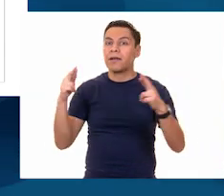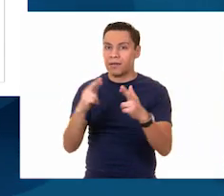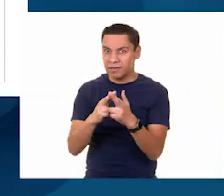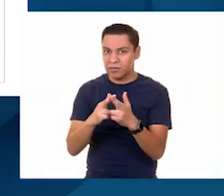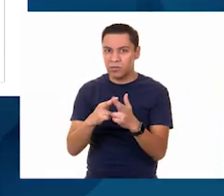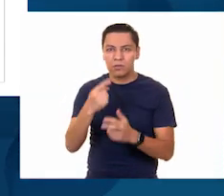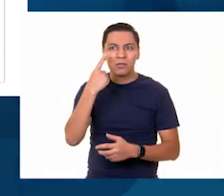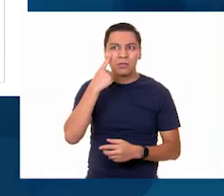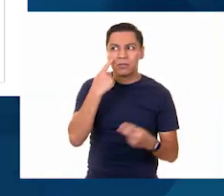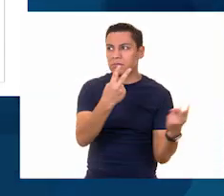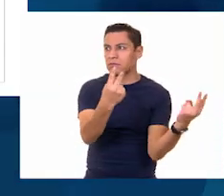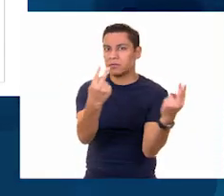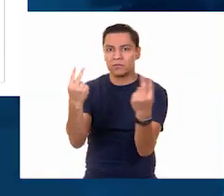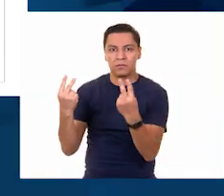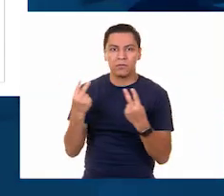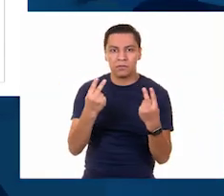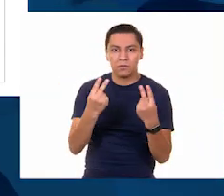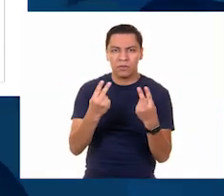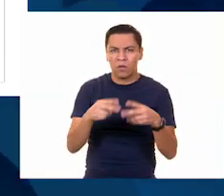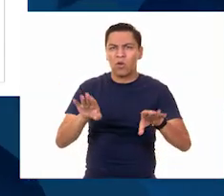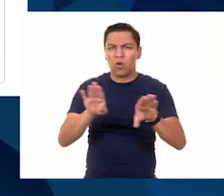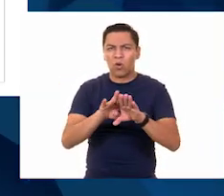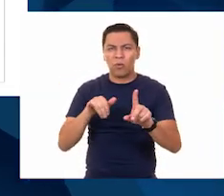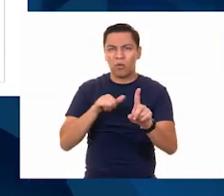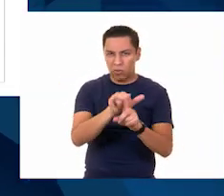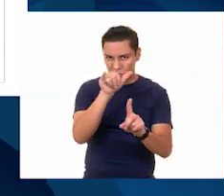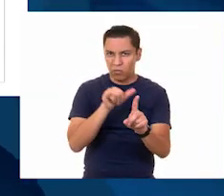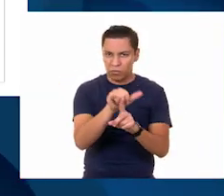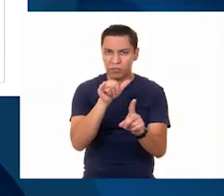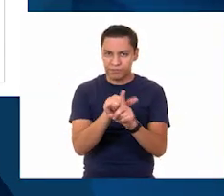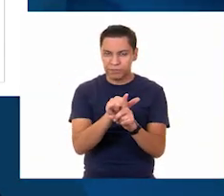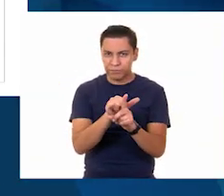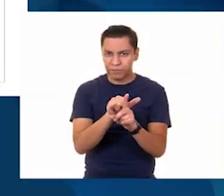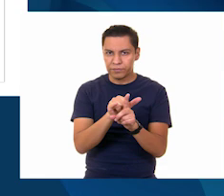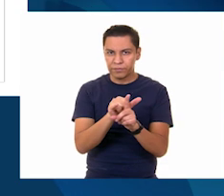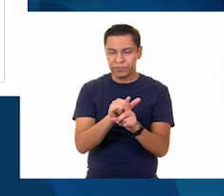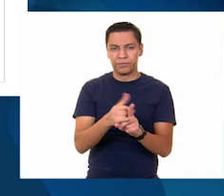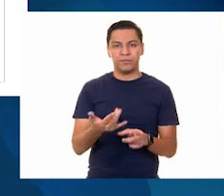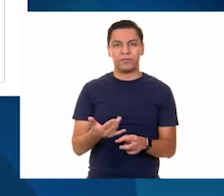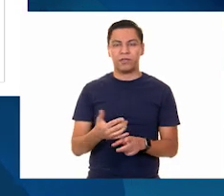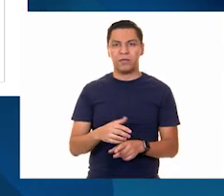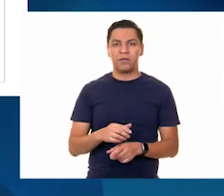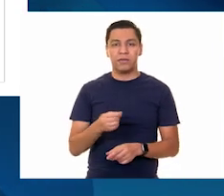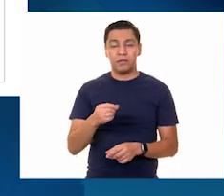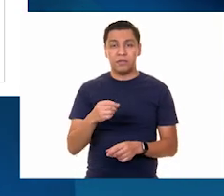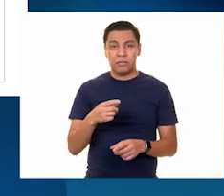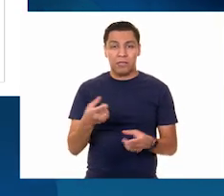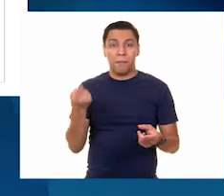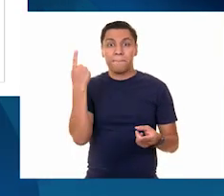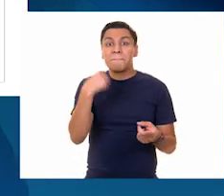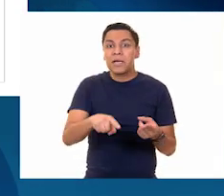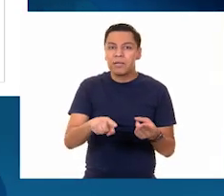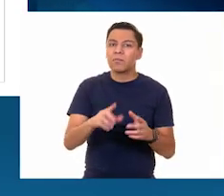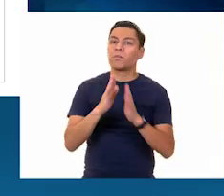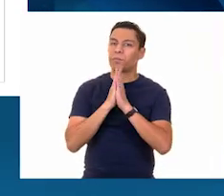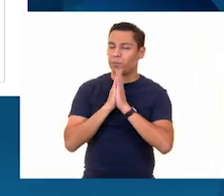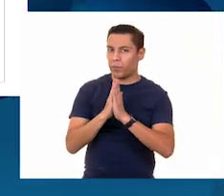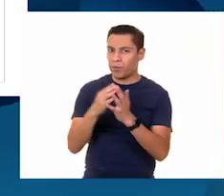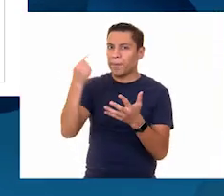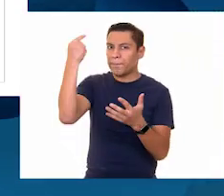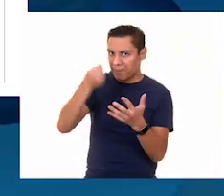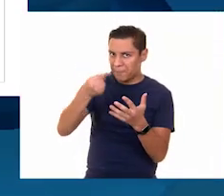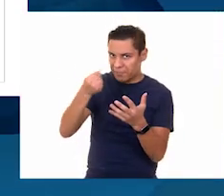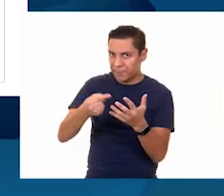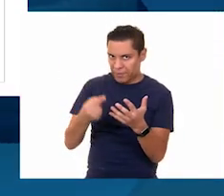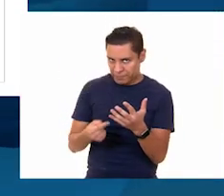destinatarios principales del texto y se les habla de tú. Y se utilizan verbos en modo imperativo para darles las indicaciones.